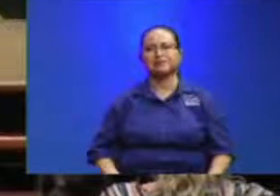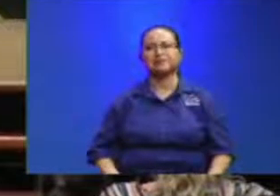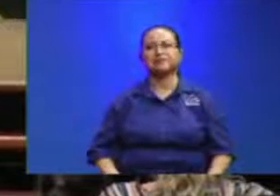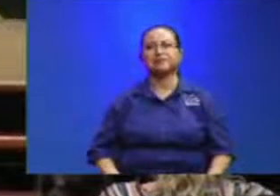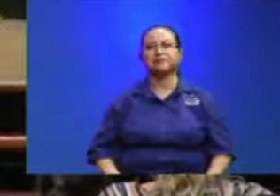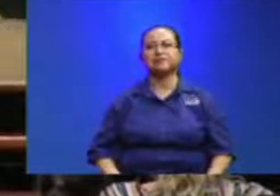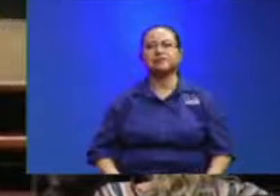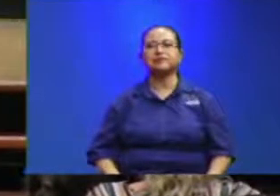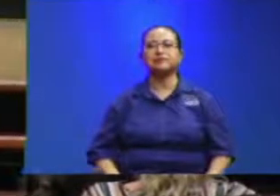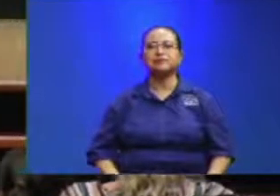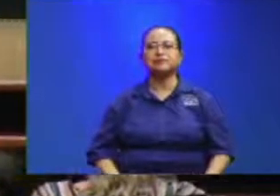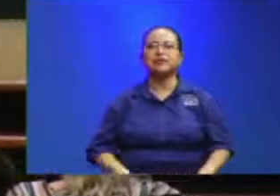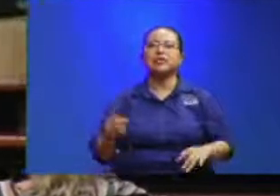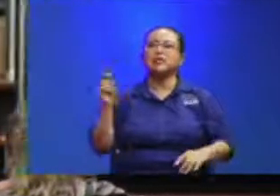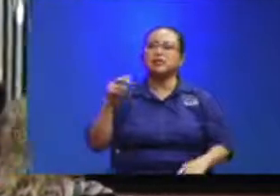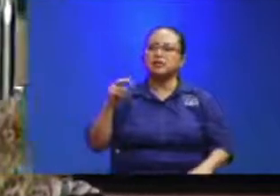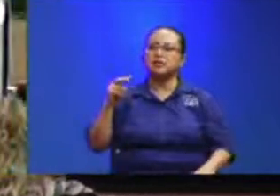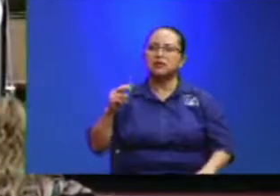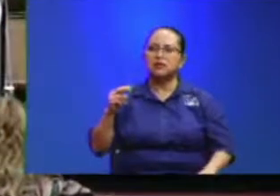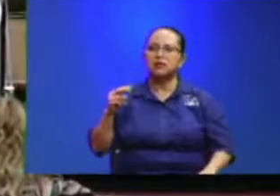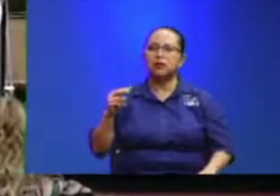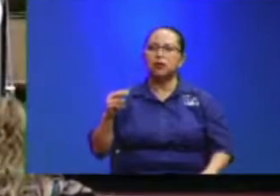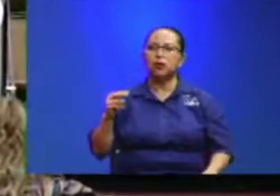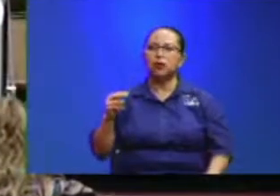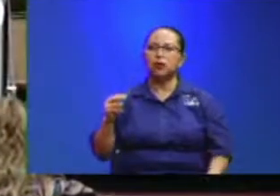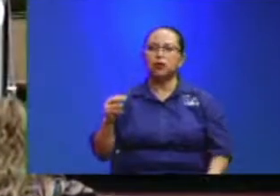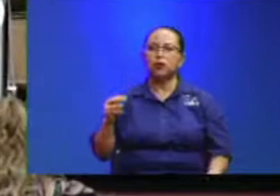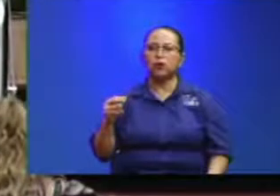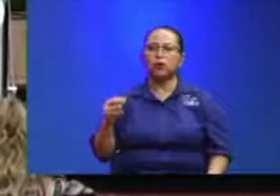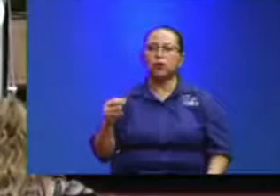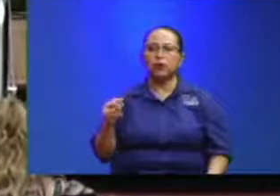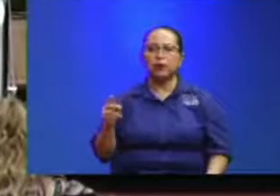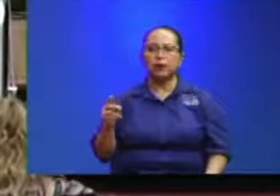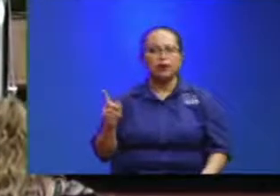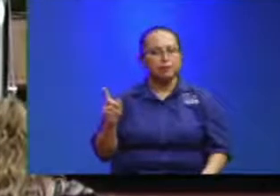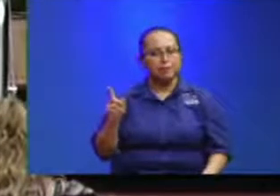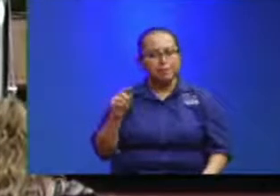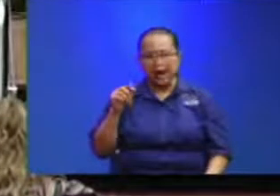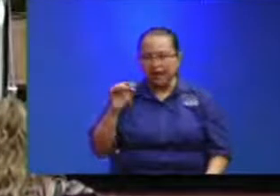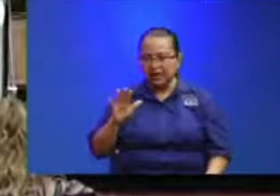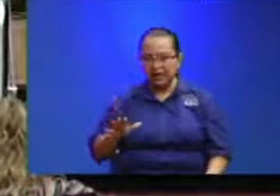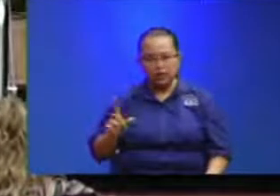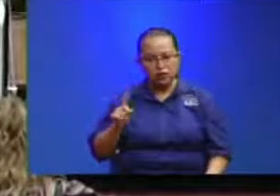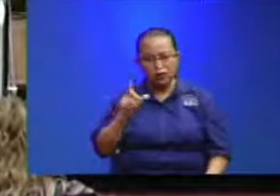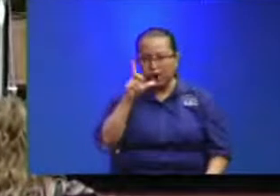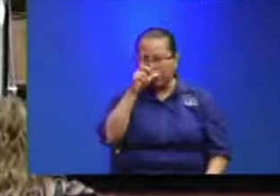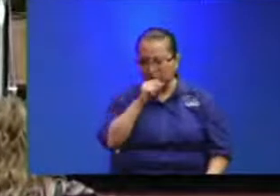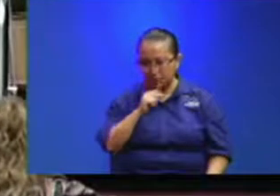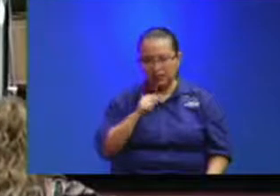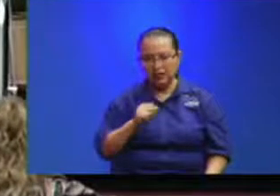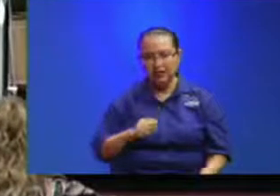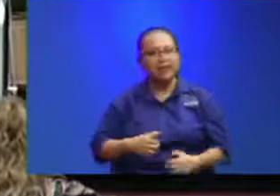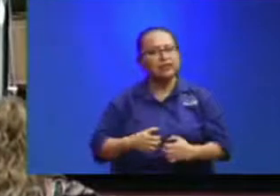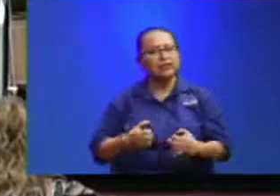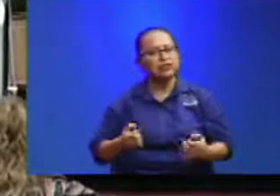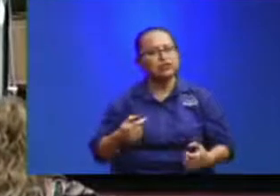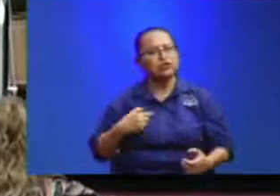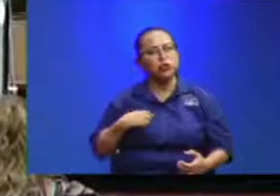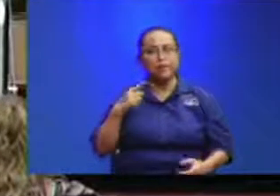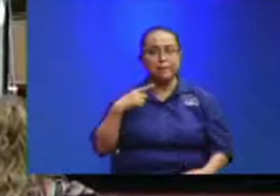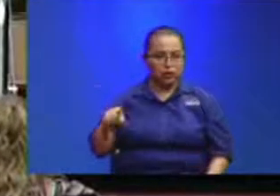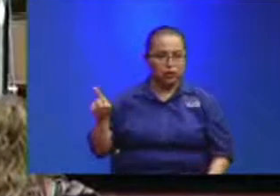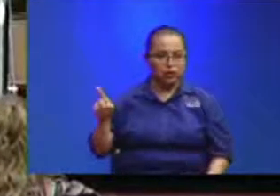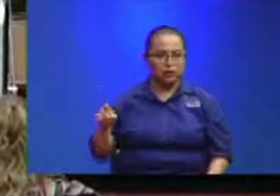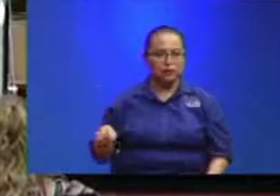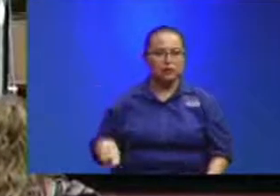la ciudad pero pero necesito que que entonces como no a esto mejor me refiero a cómo no el santo